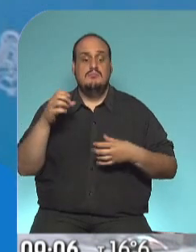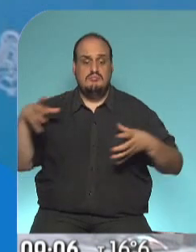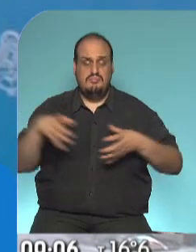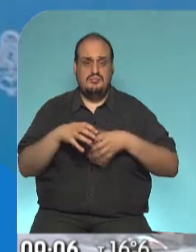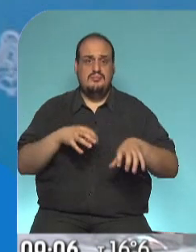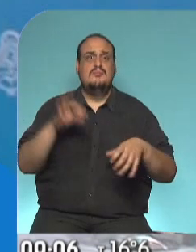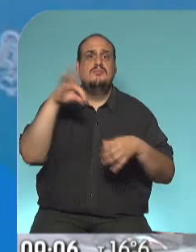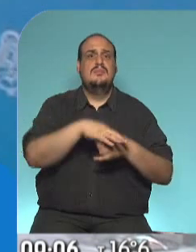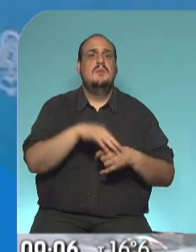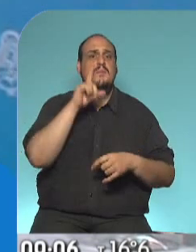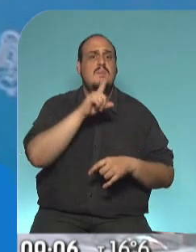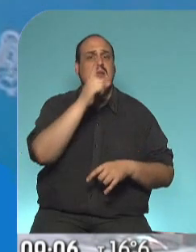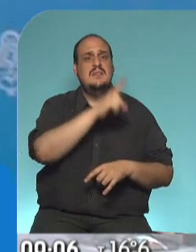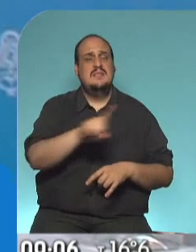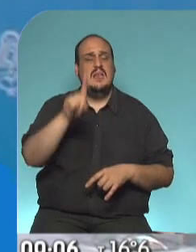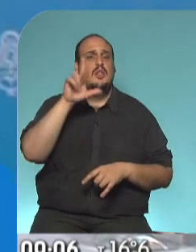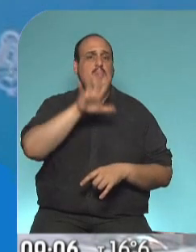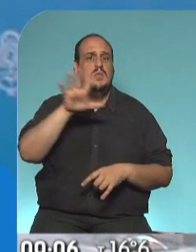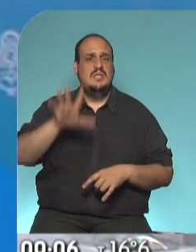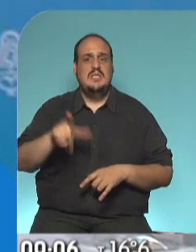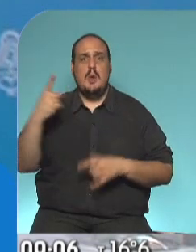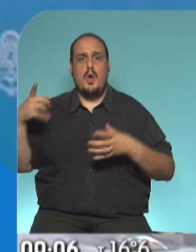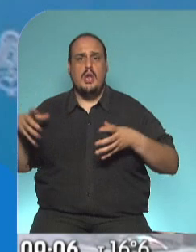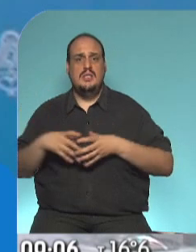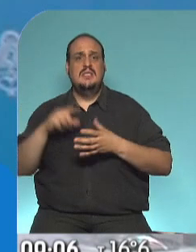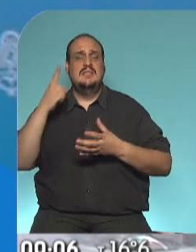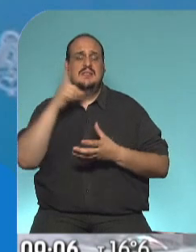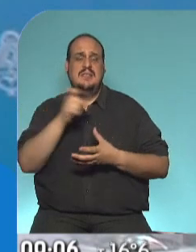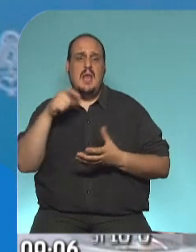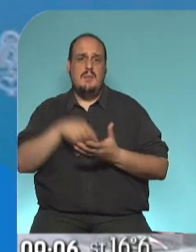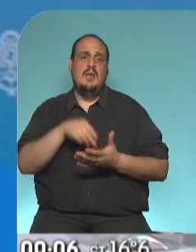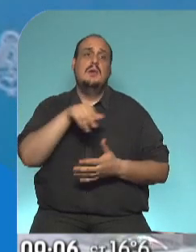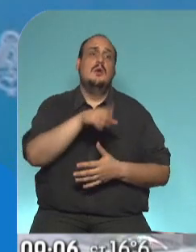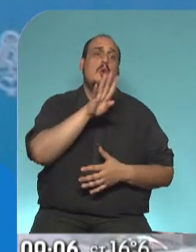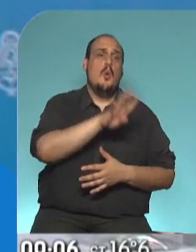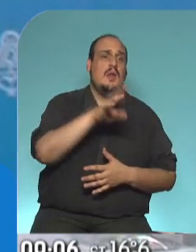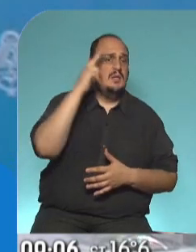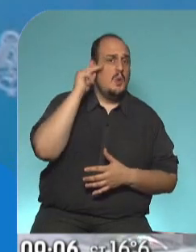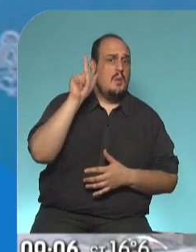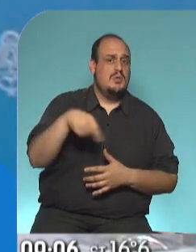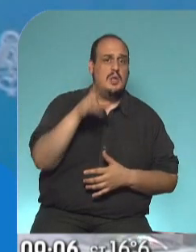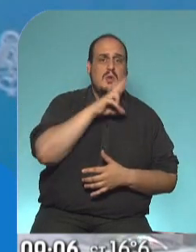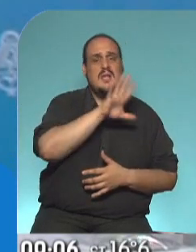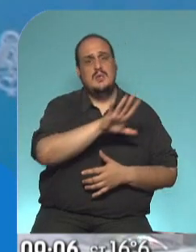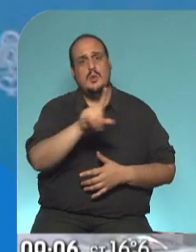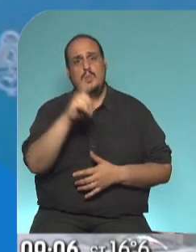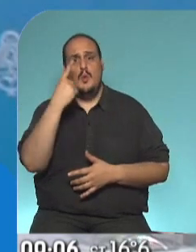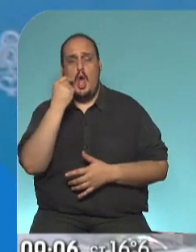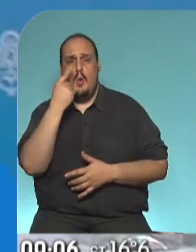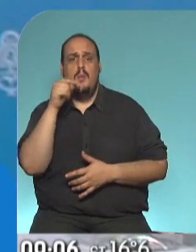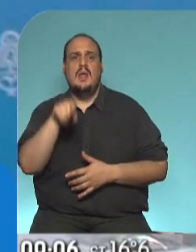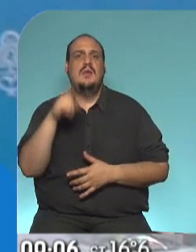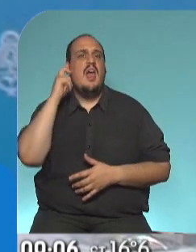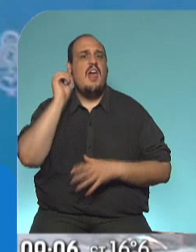1.155 casos por 100.000 habitantes 51 por ciento en varones 49 por ciento en mujeres la mediana de edad se sigue